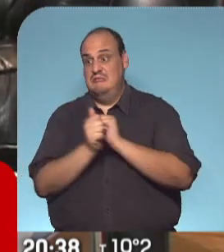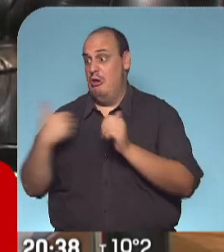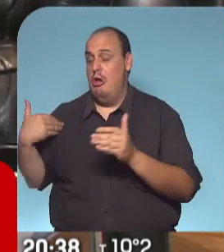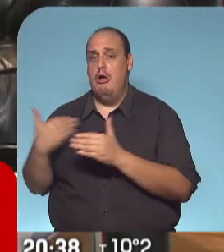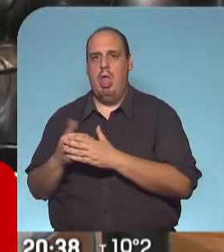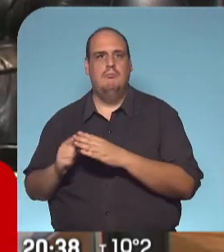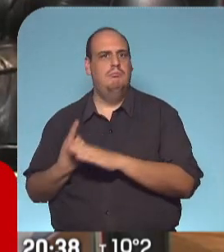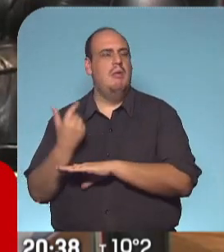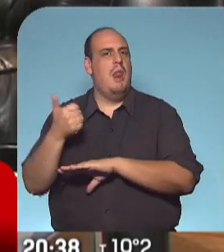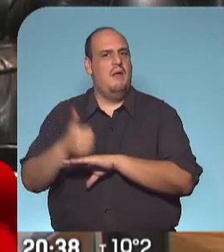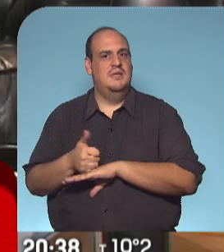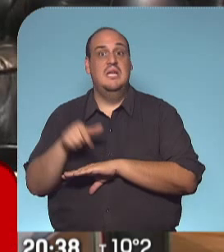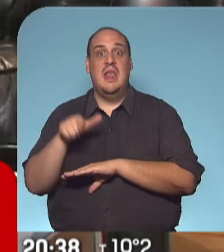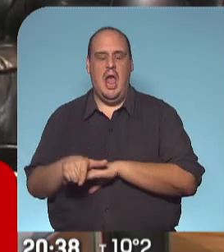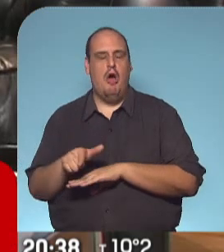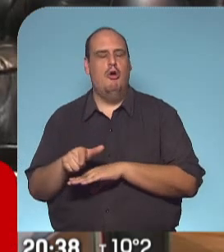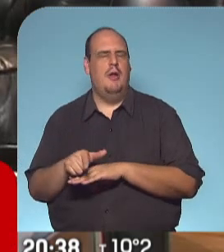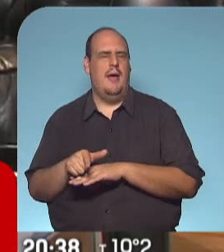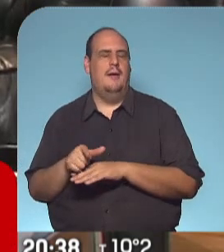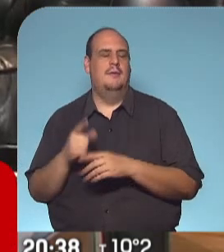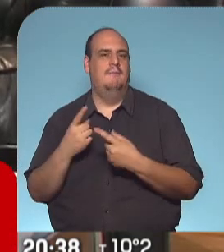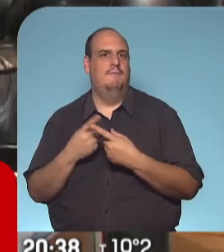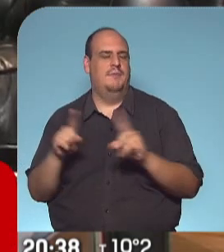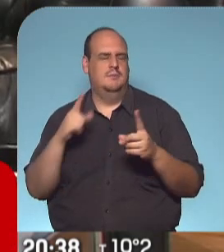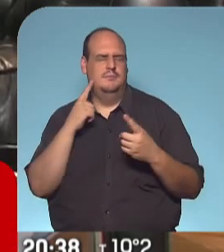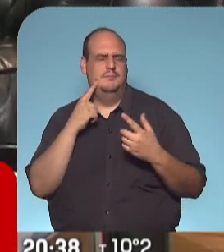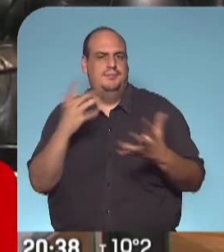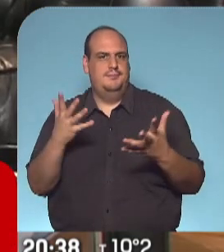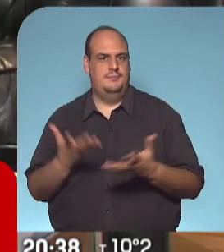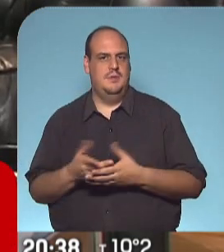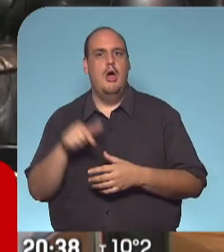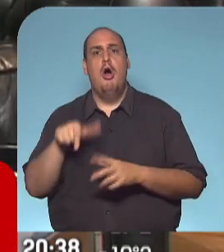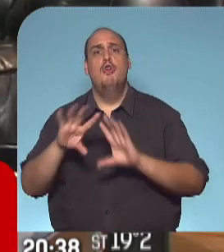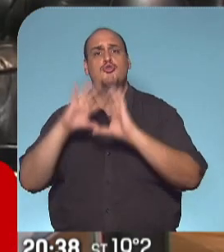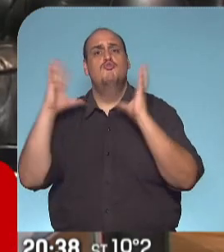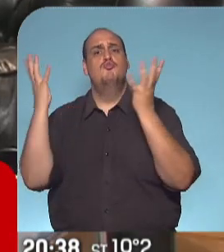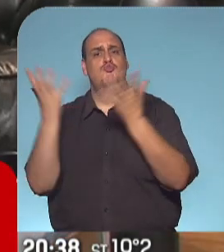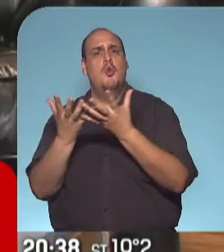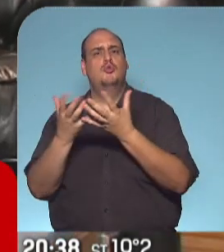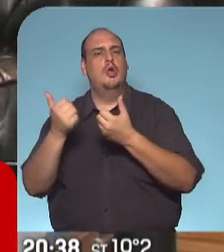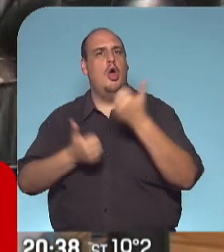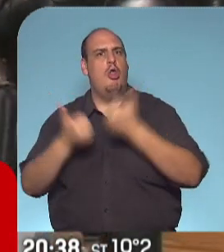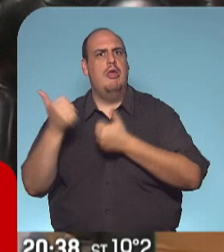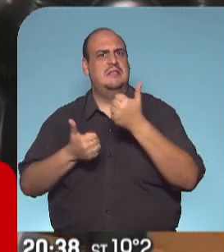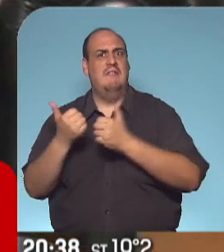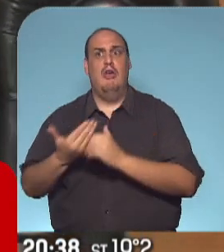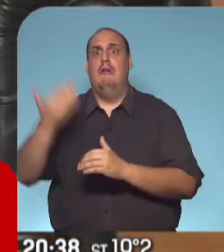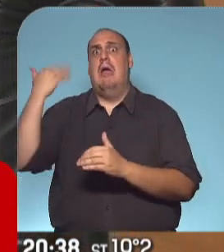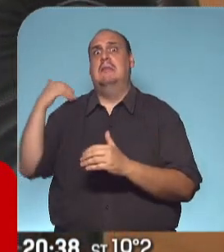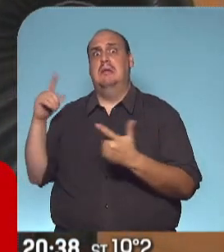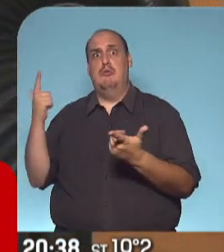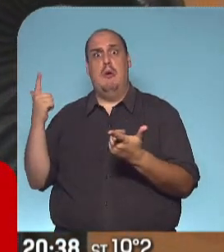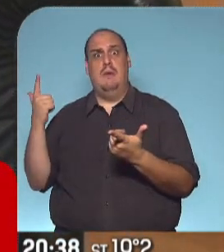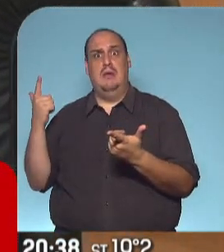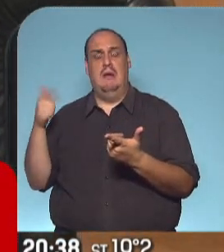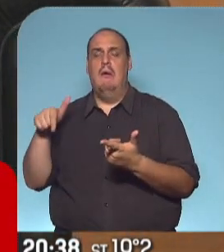que ahora toma otra relevancia. Hoy en día el mundo enfrenta un desafío sin precedentes, Argentina